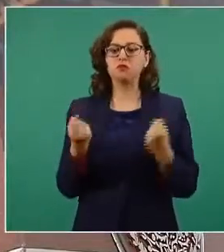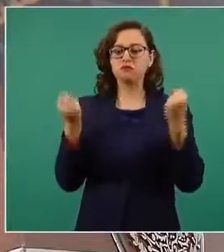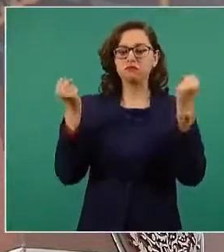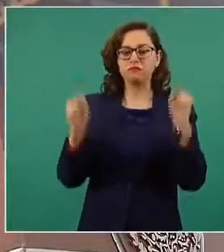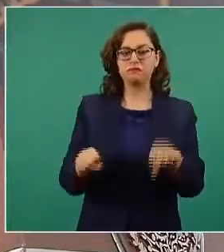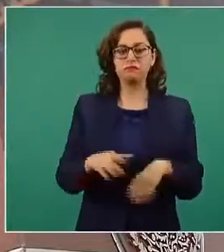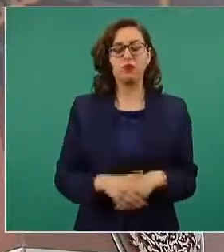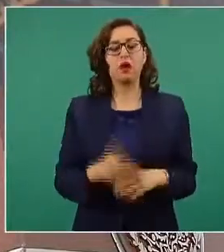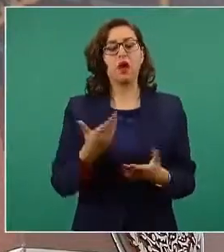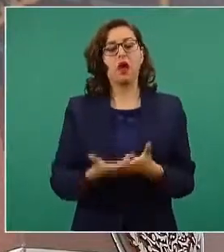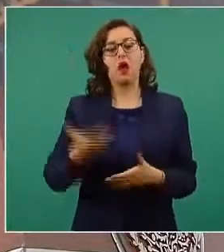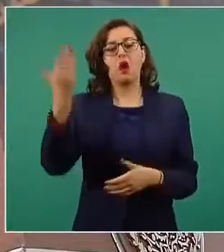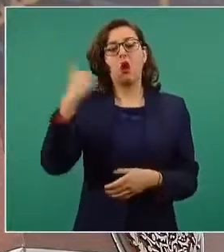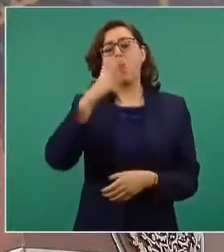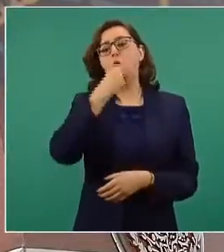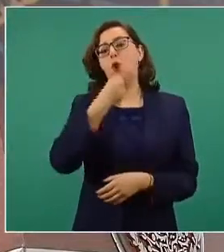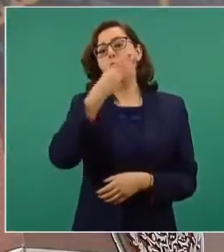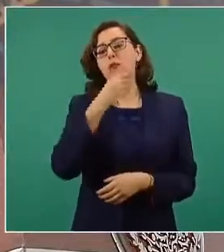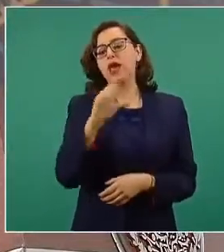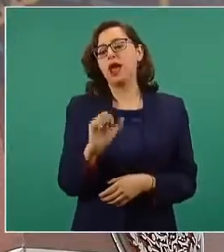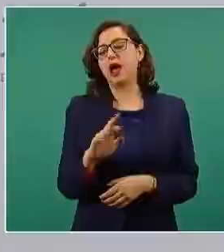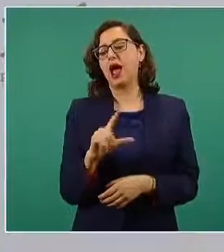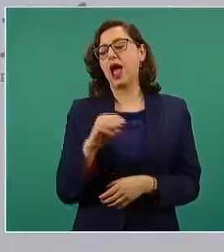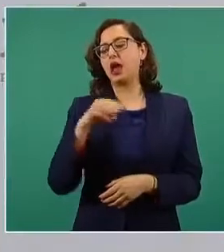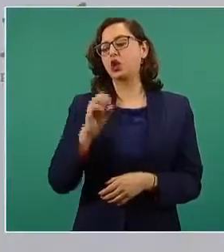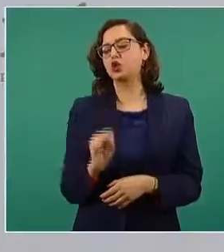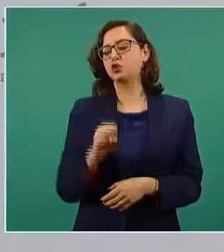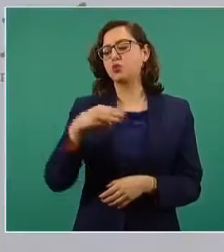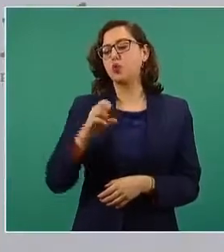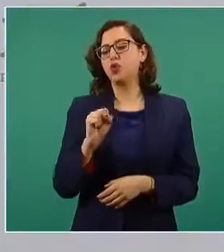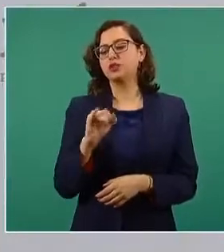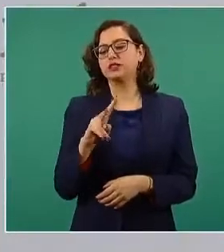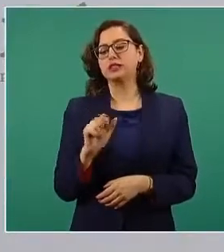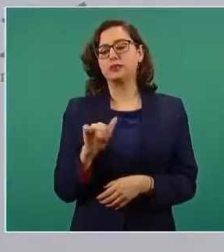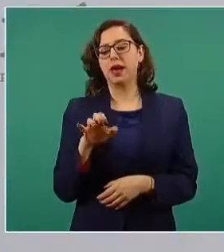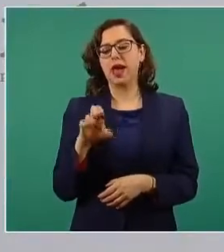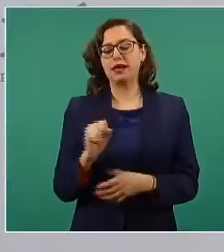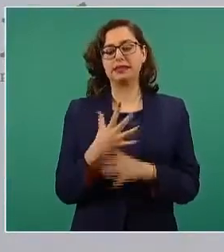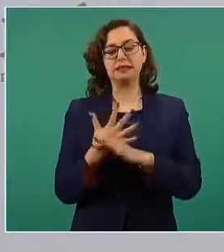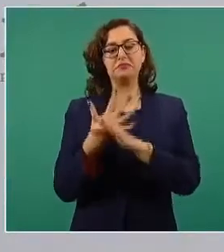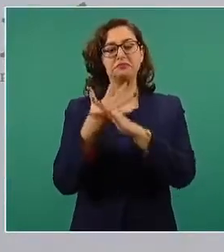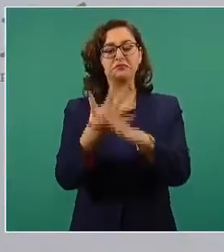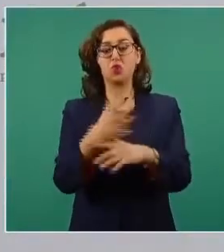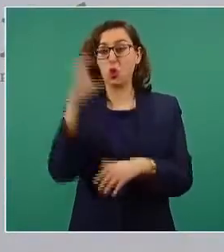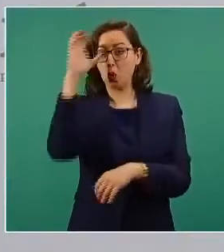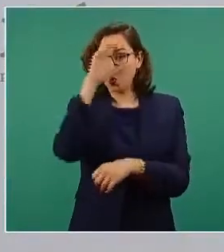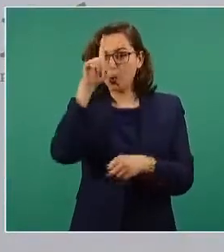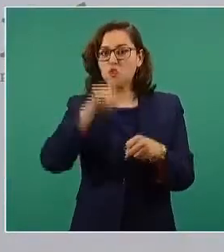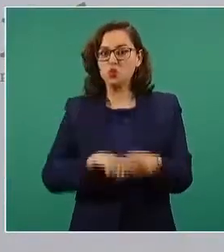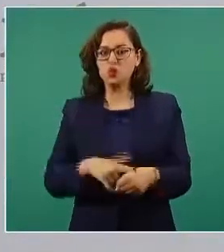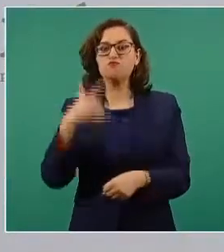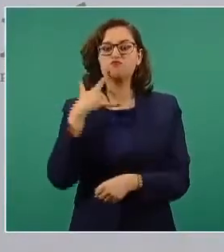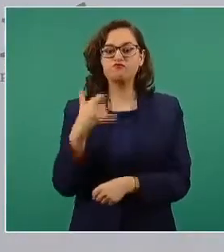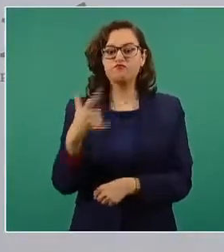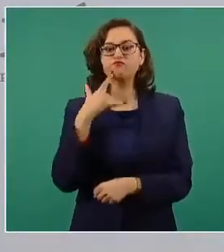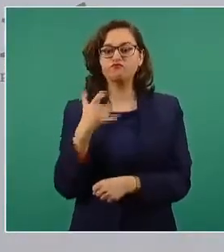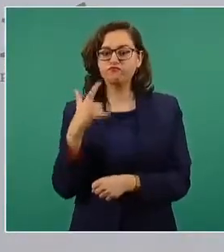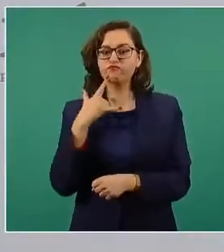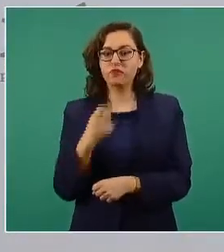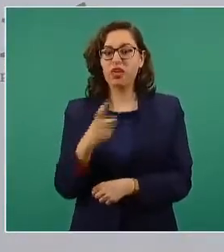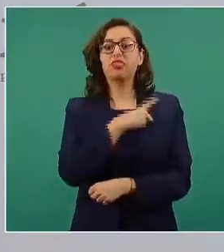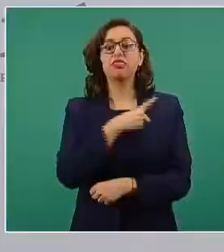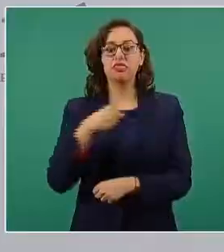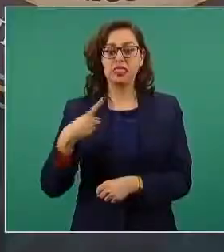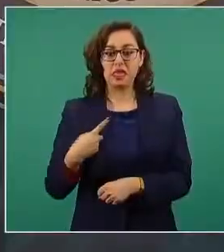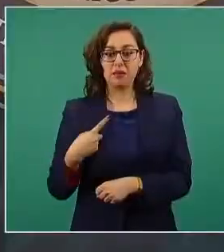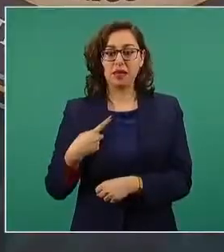vez Carlos Monsiváis, si la batalla cultural no sucede, la batalla política también